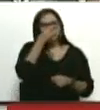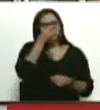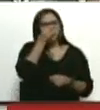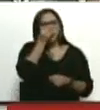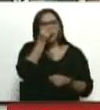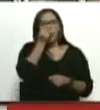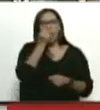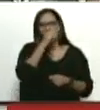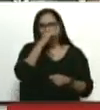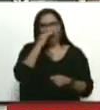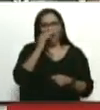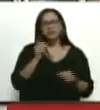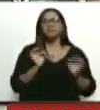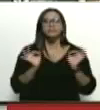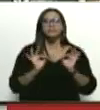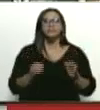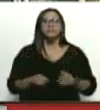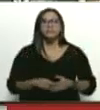Para nada.